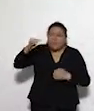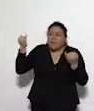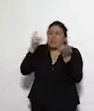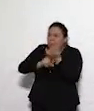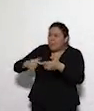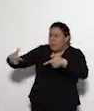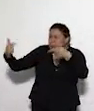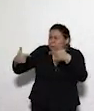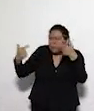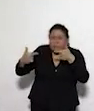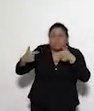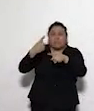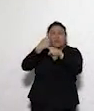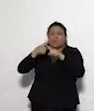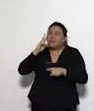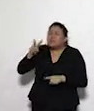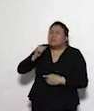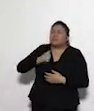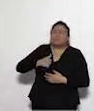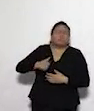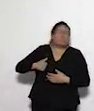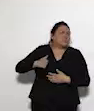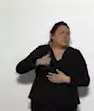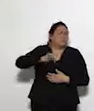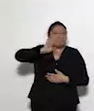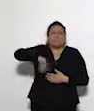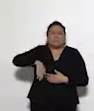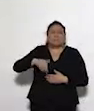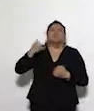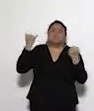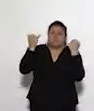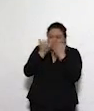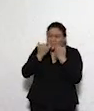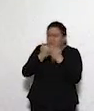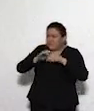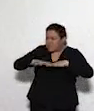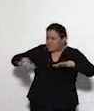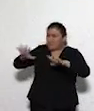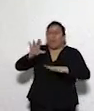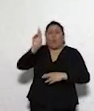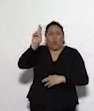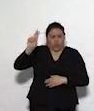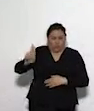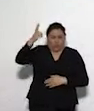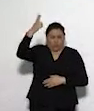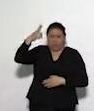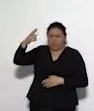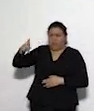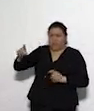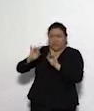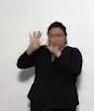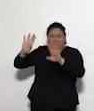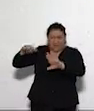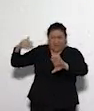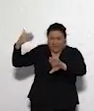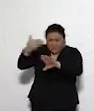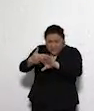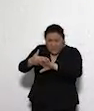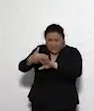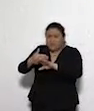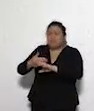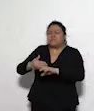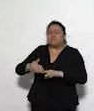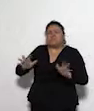de México. Nos solidarizamos con los miembros de la comunidad universitaria que han sido víctimas de las mismas y